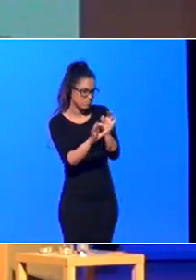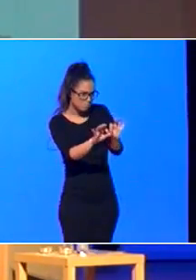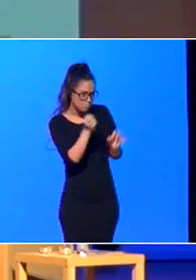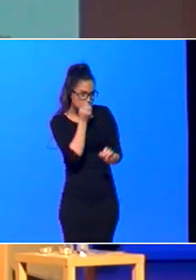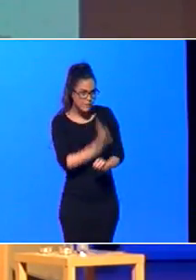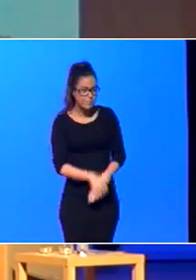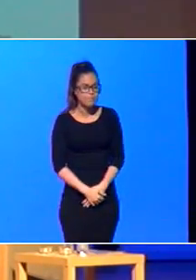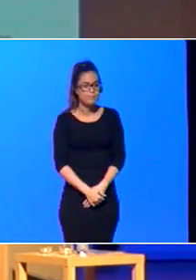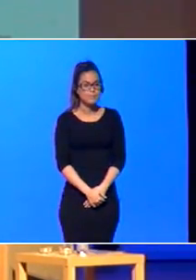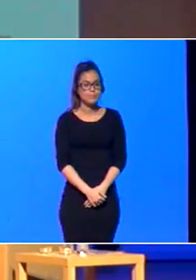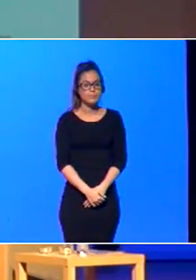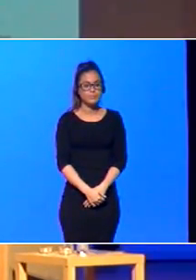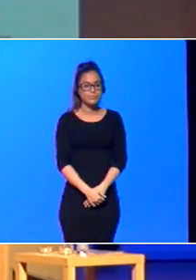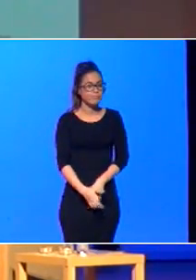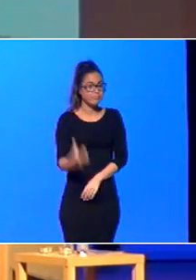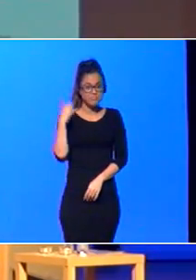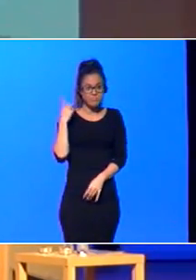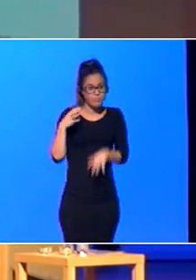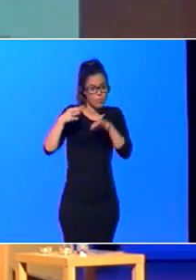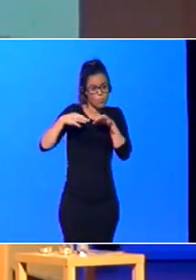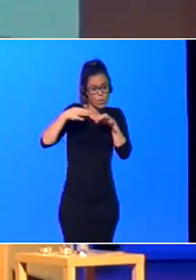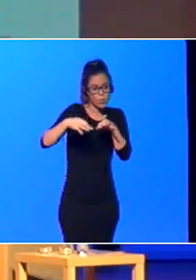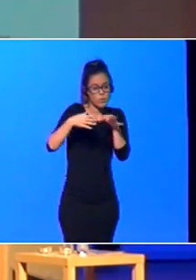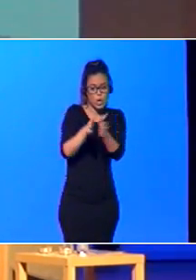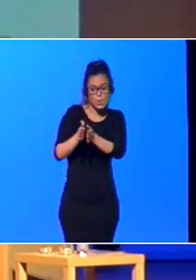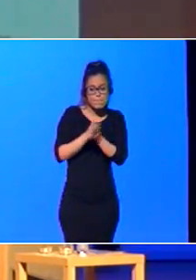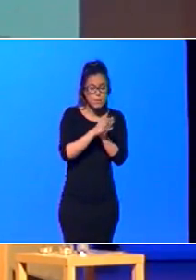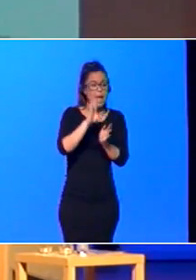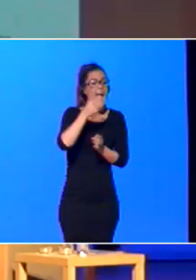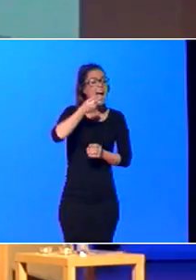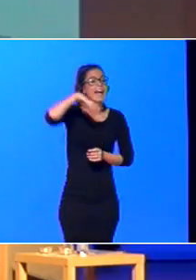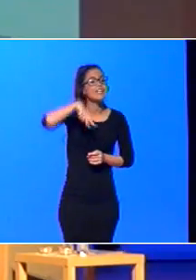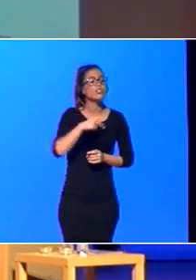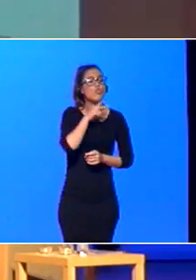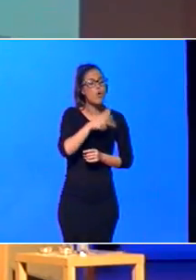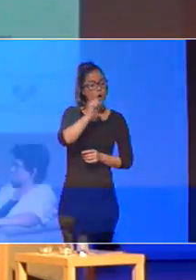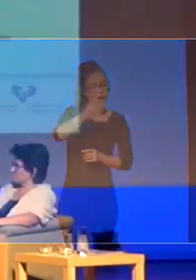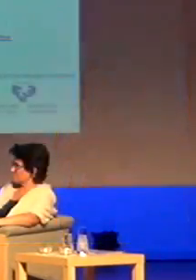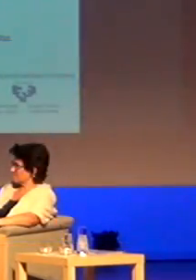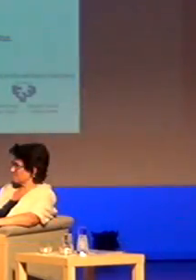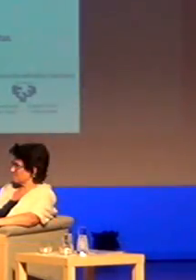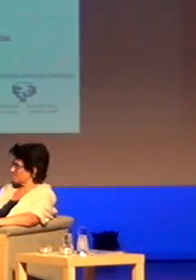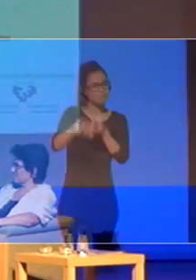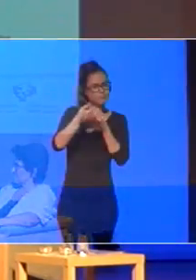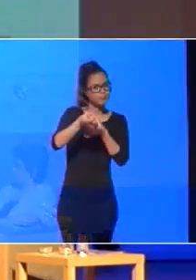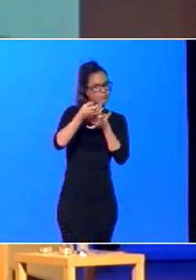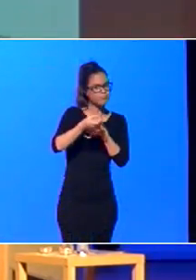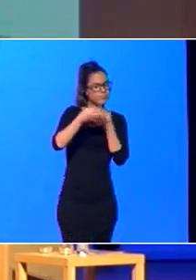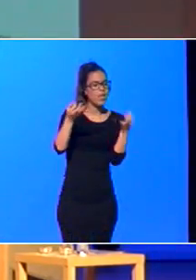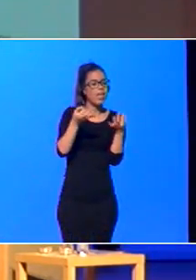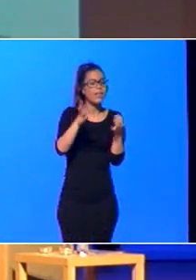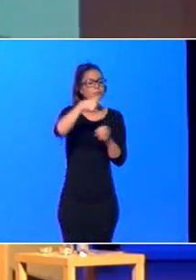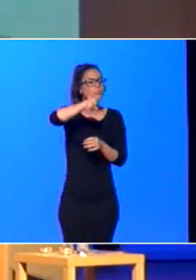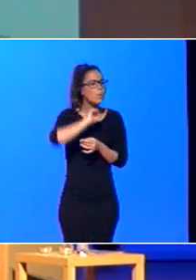Y como ayer, nuestra compañera Ainhoa nos comenta cómo mandar vuestras aportaciones,